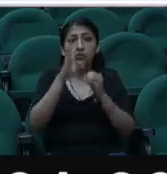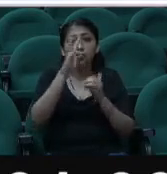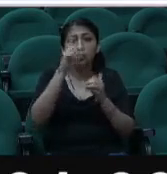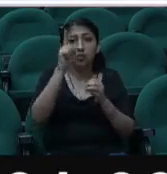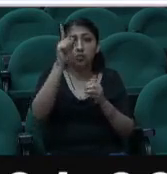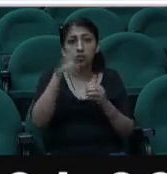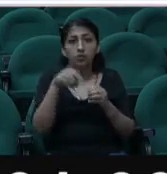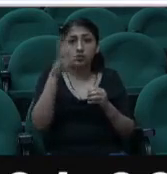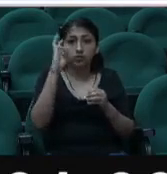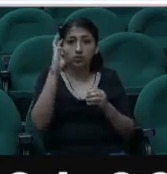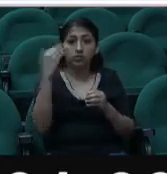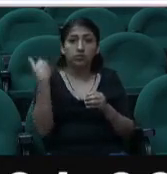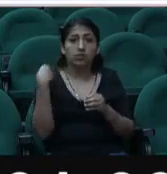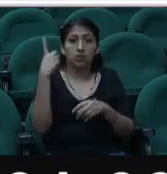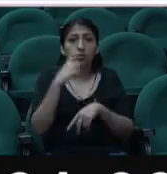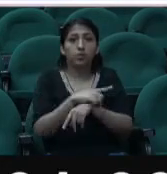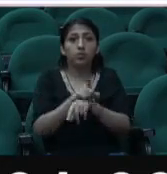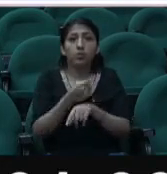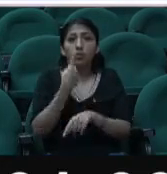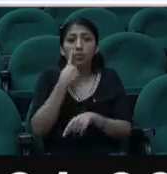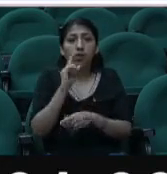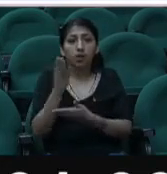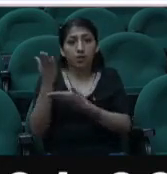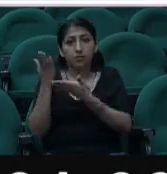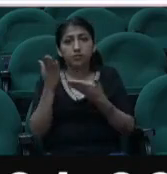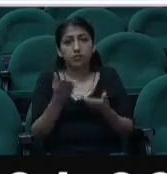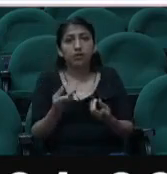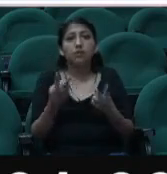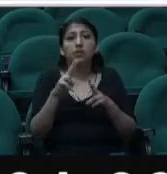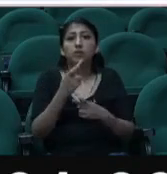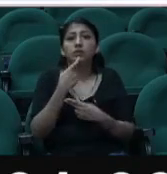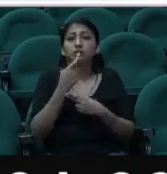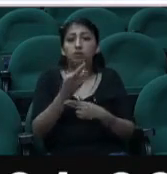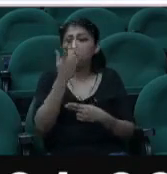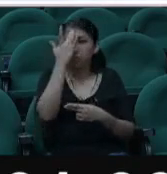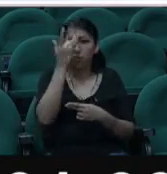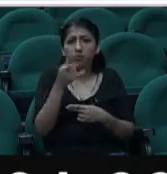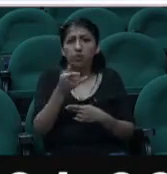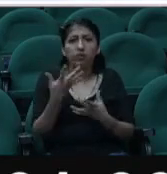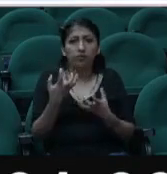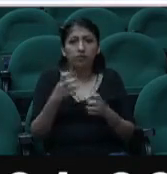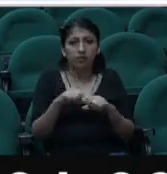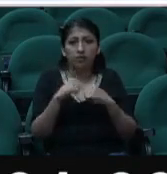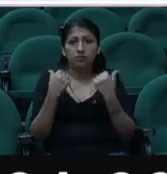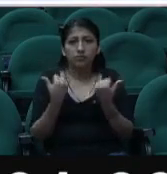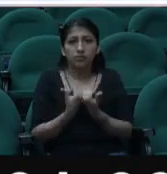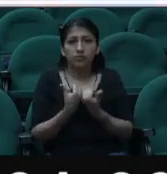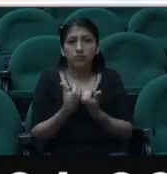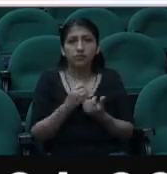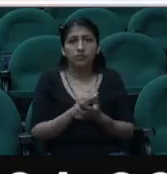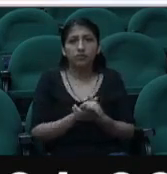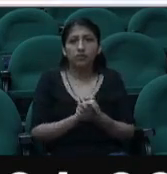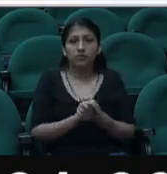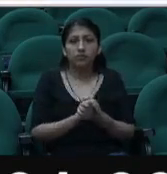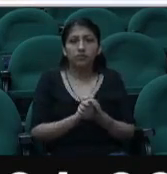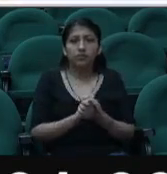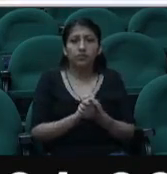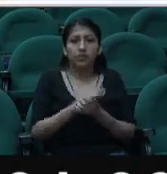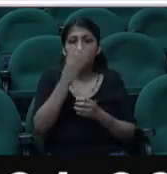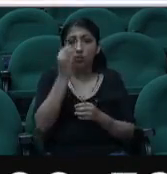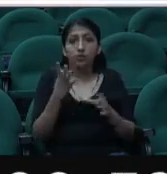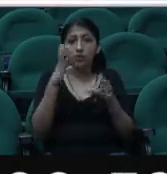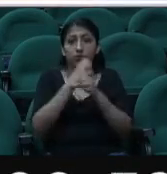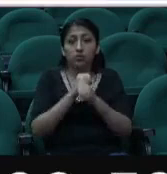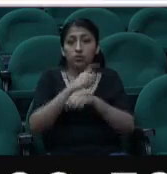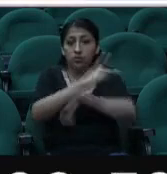tiene un minuto para presentarse y también responder porque desea ser asambleísta muy